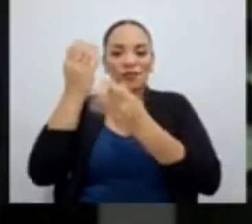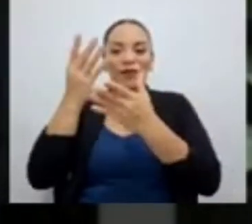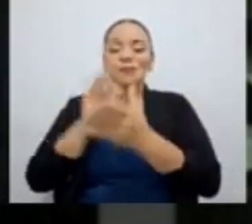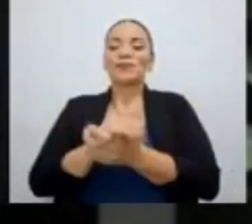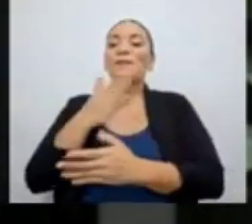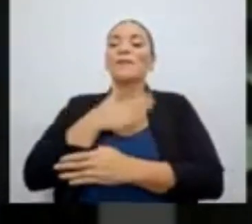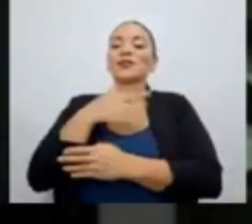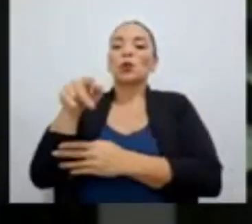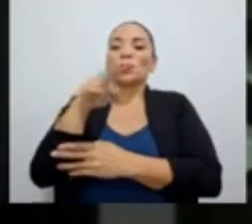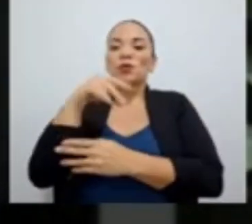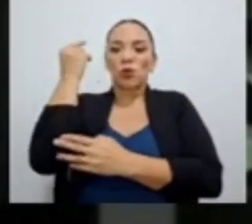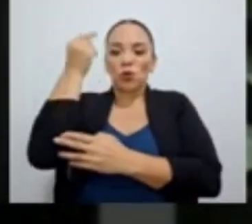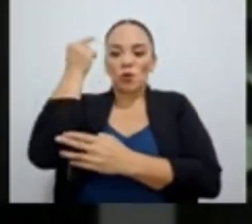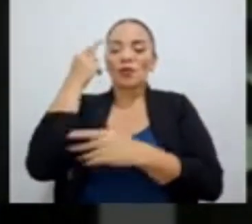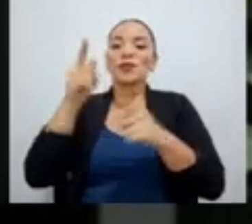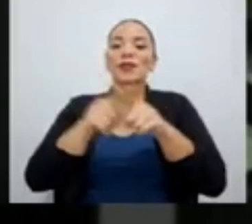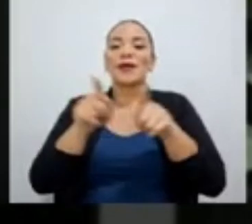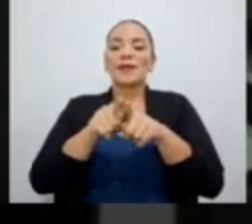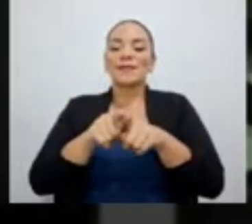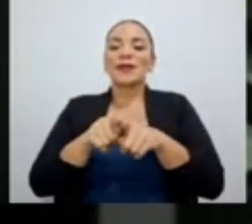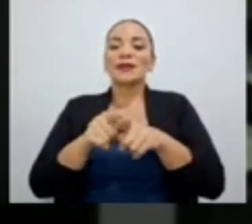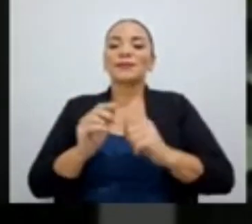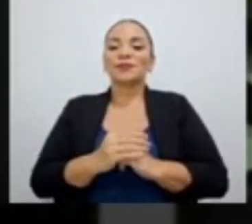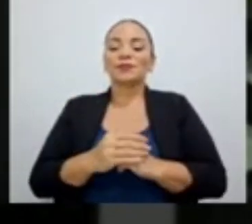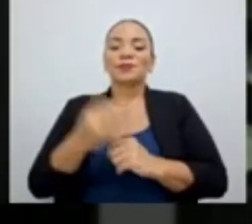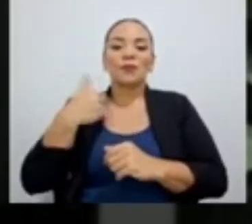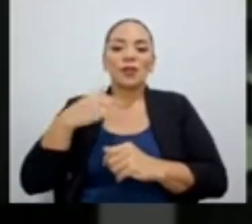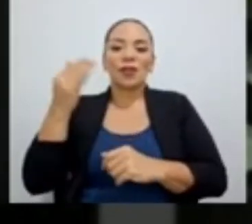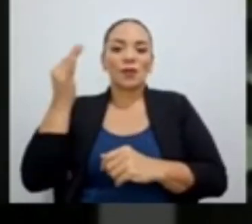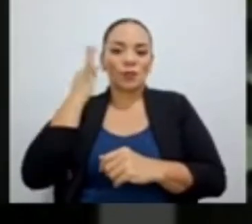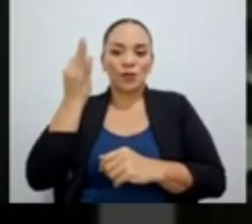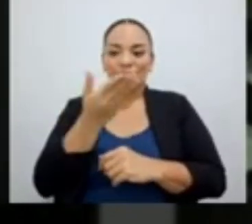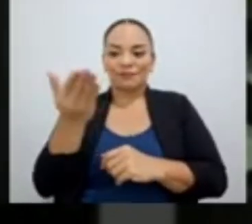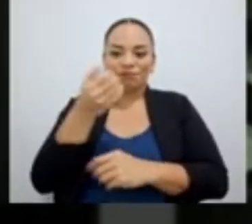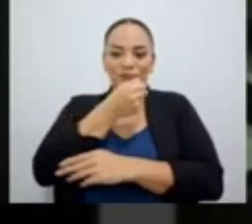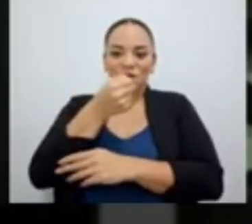colegas de gobierno y obviamente a los señores y señoras de la prensa.